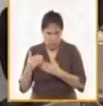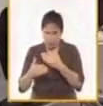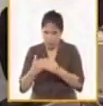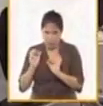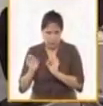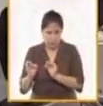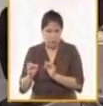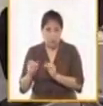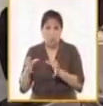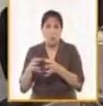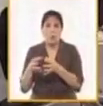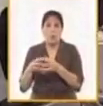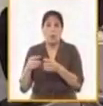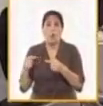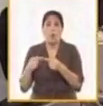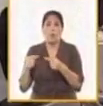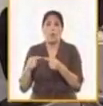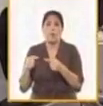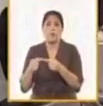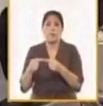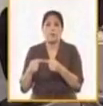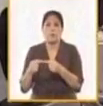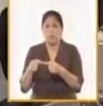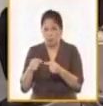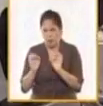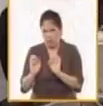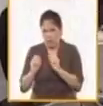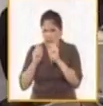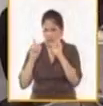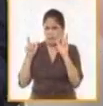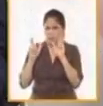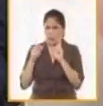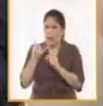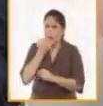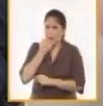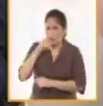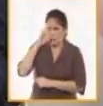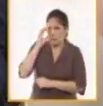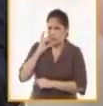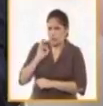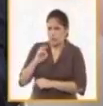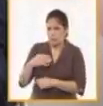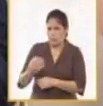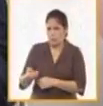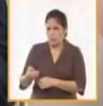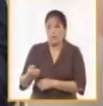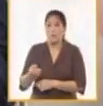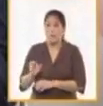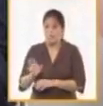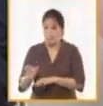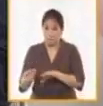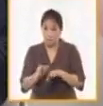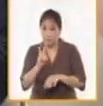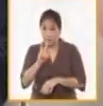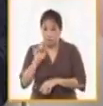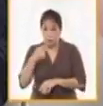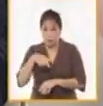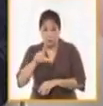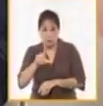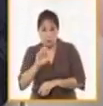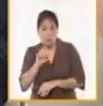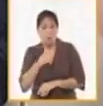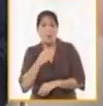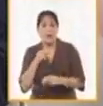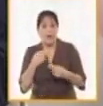Pero ¿cuál fue el impacto real? Háblenos un poco de esto. Bueno, fíjate, nosotros desde el 28 de julio, los